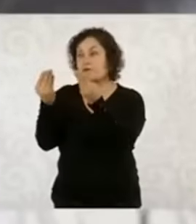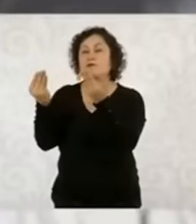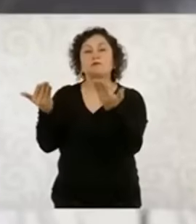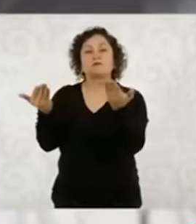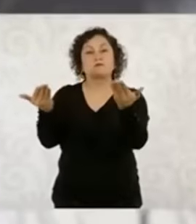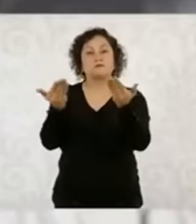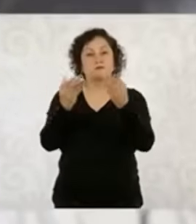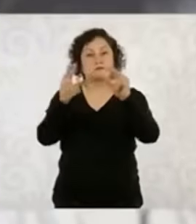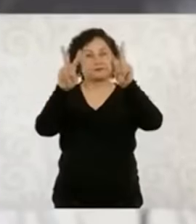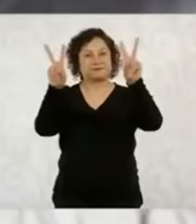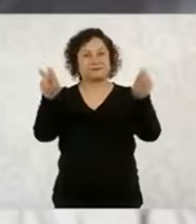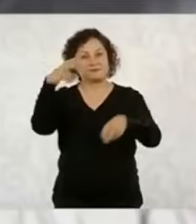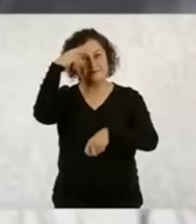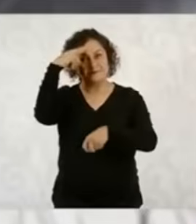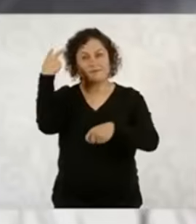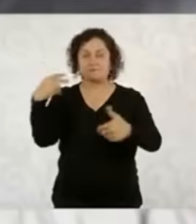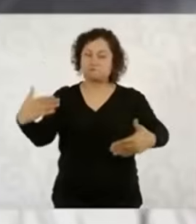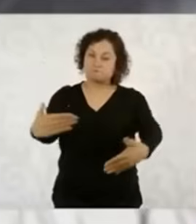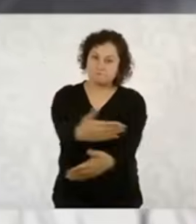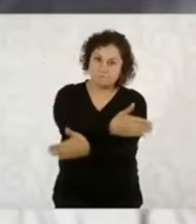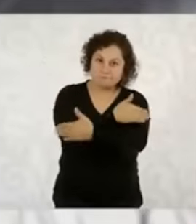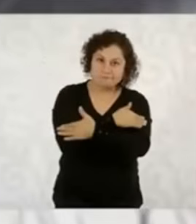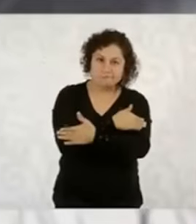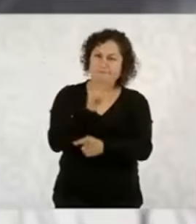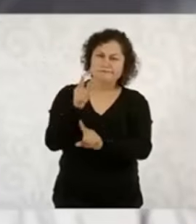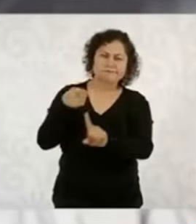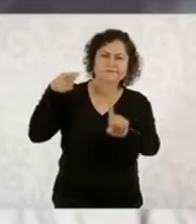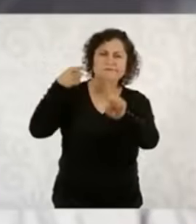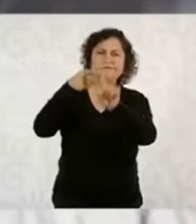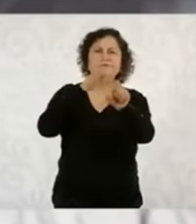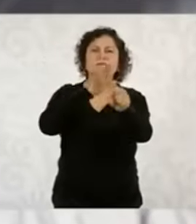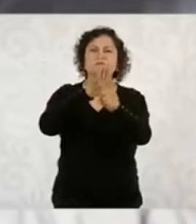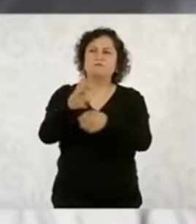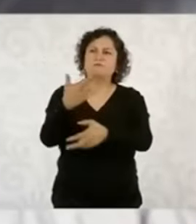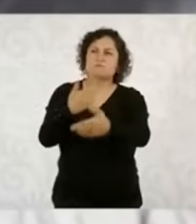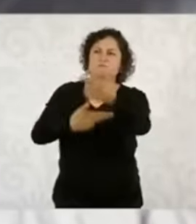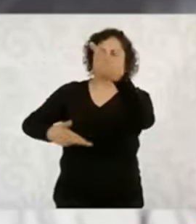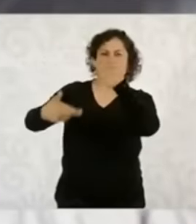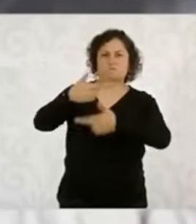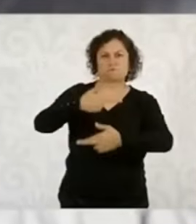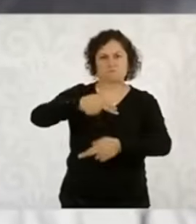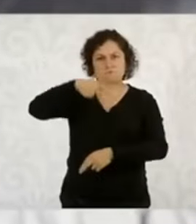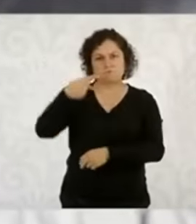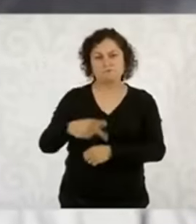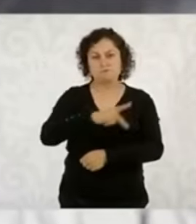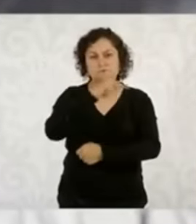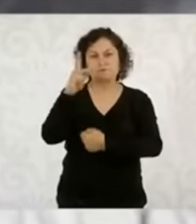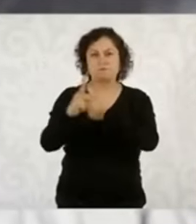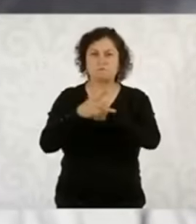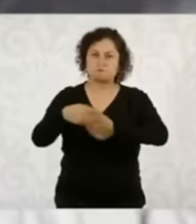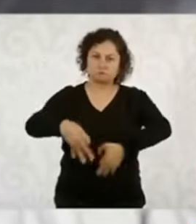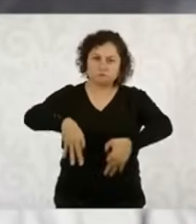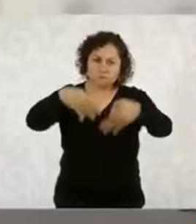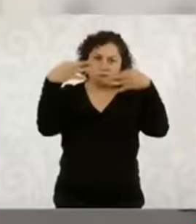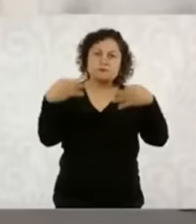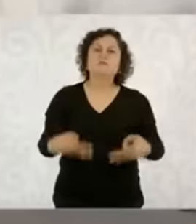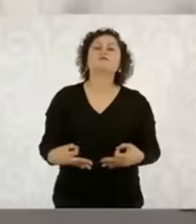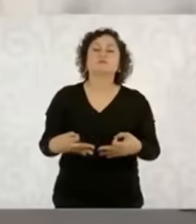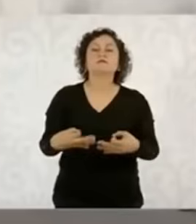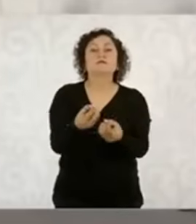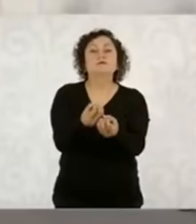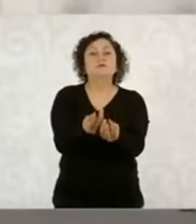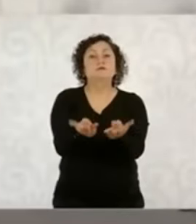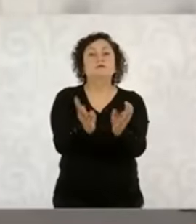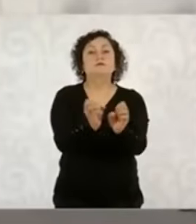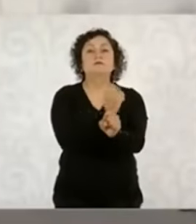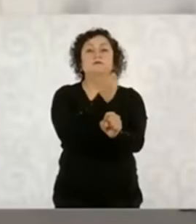recepción respetuosa y digna, pero también para acercarles las distintas opciones que se prepararon para que